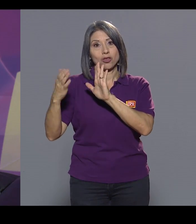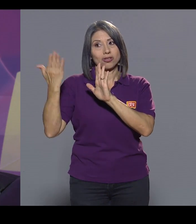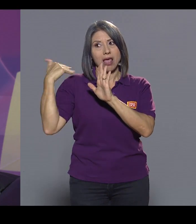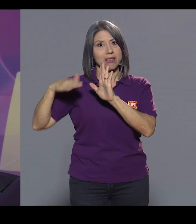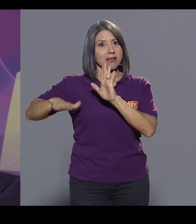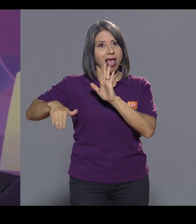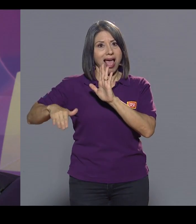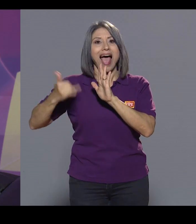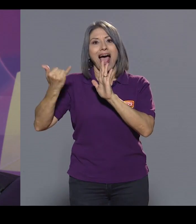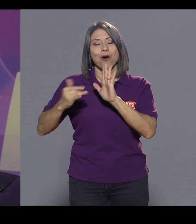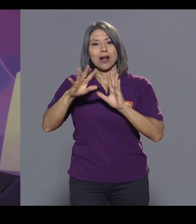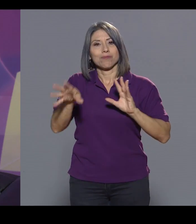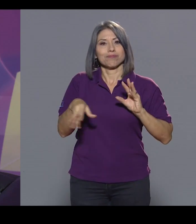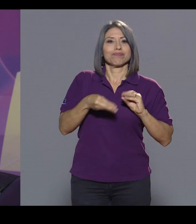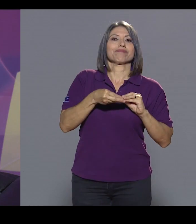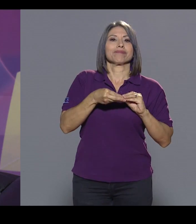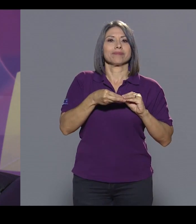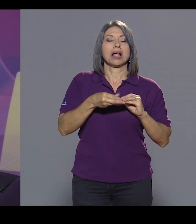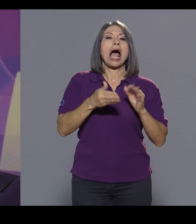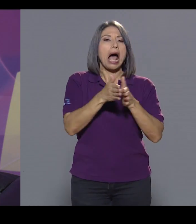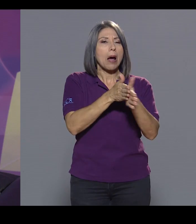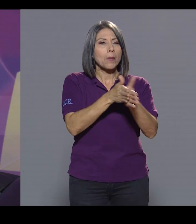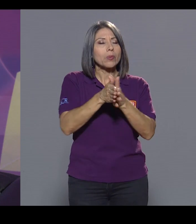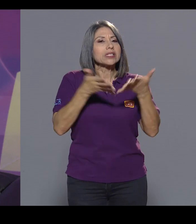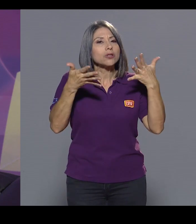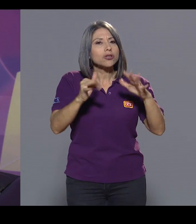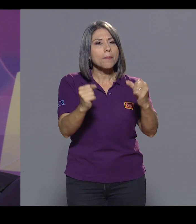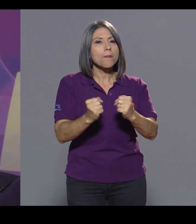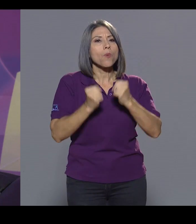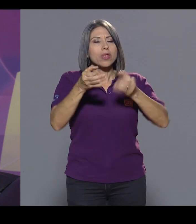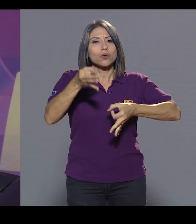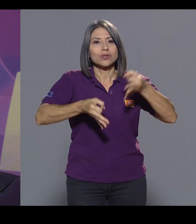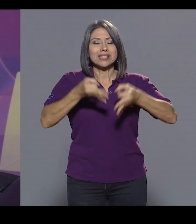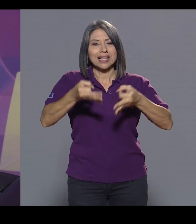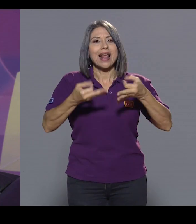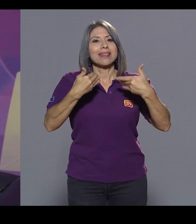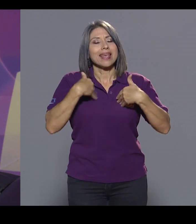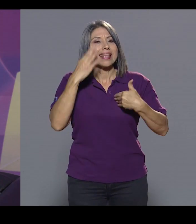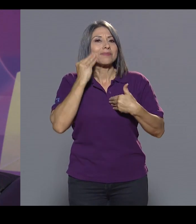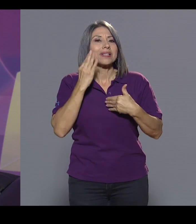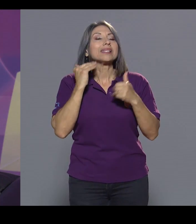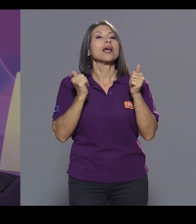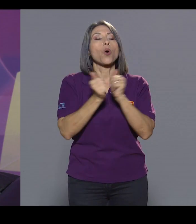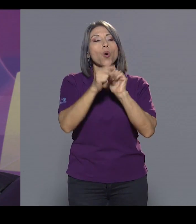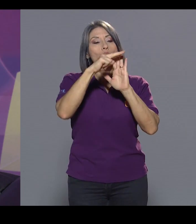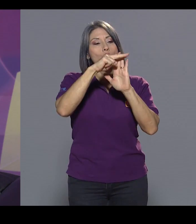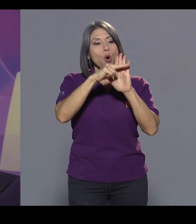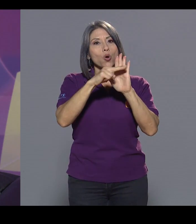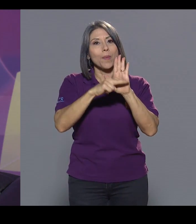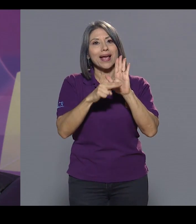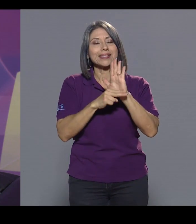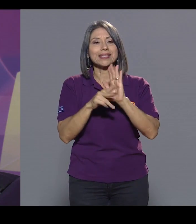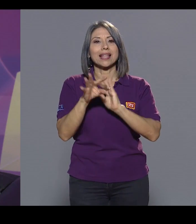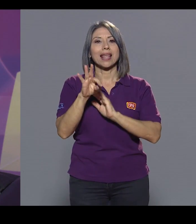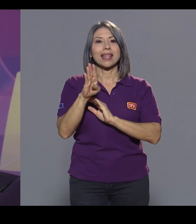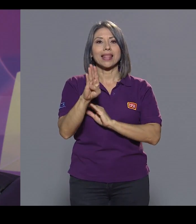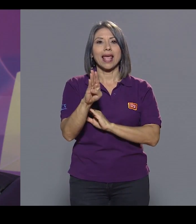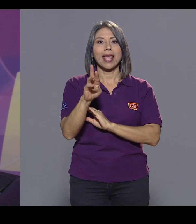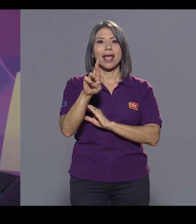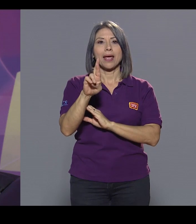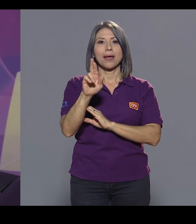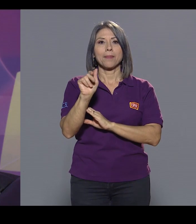Aprovechando una experiencia que ya tiene el Poder Judicial con las normas de Brasilia, ante